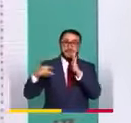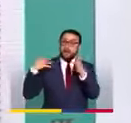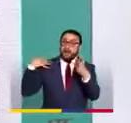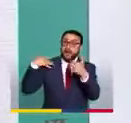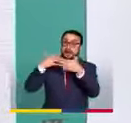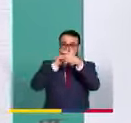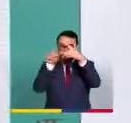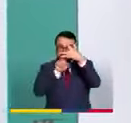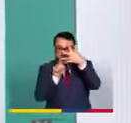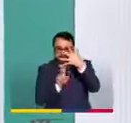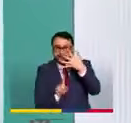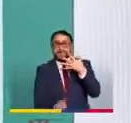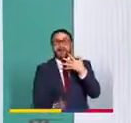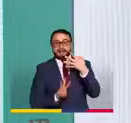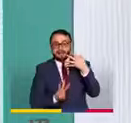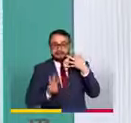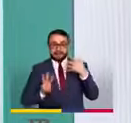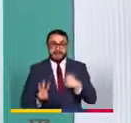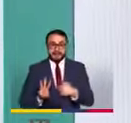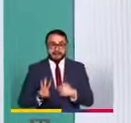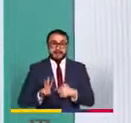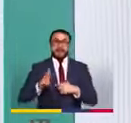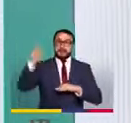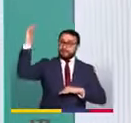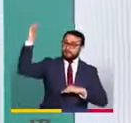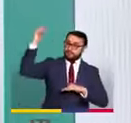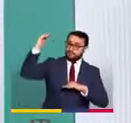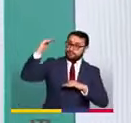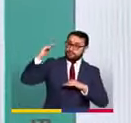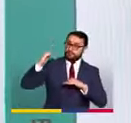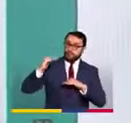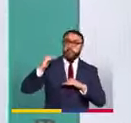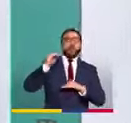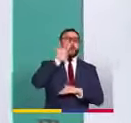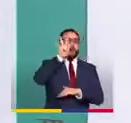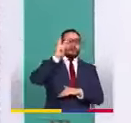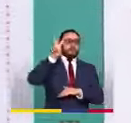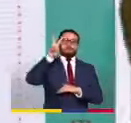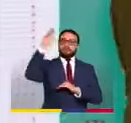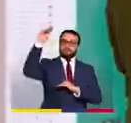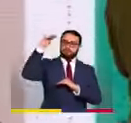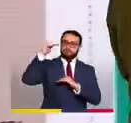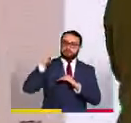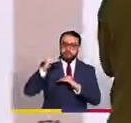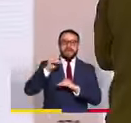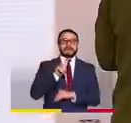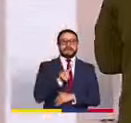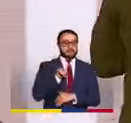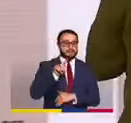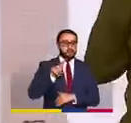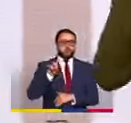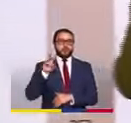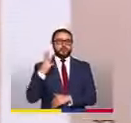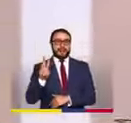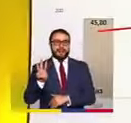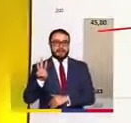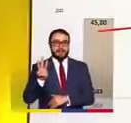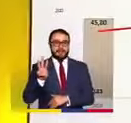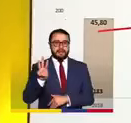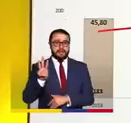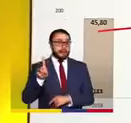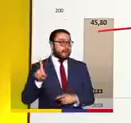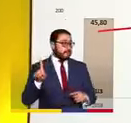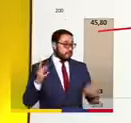la semana 33 bajamos de 42 y ya va 113 casos cuando en el